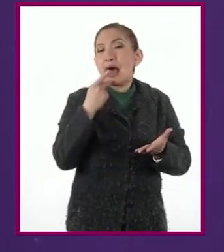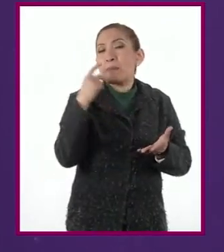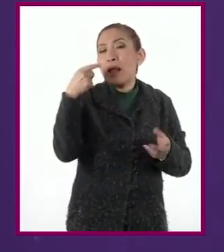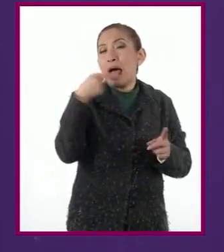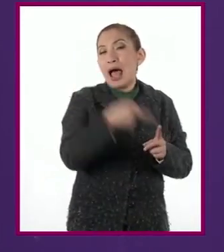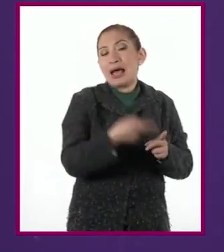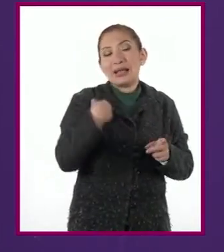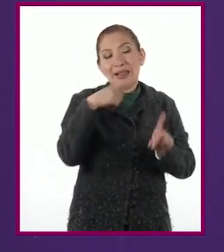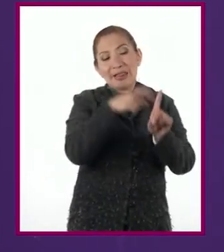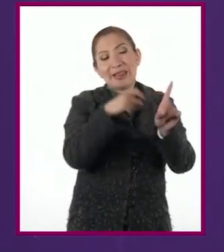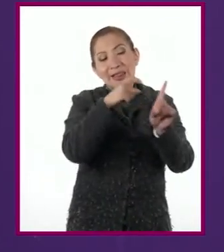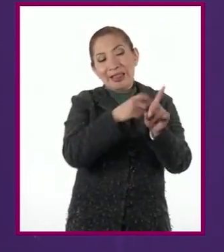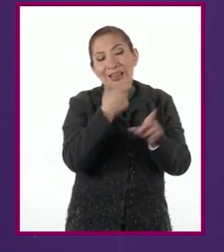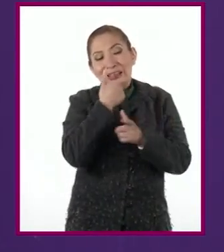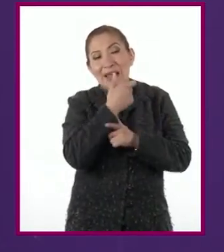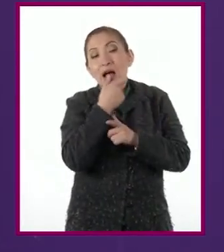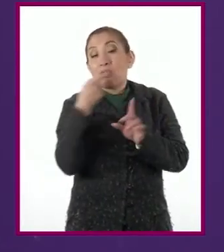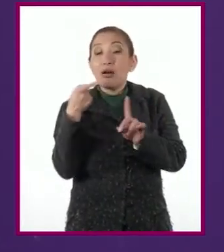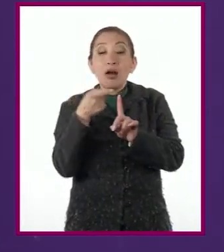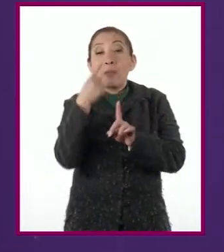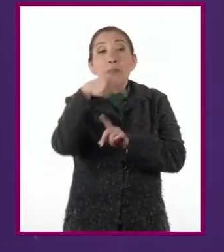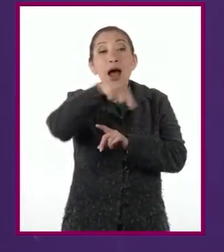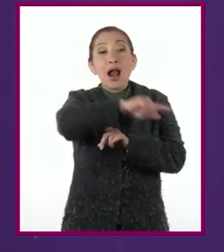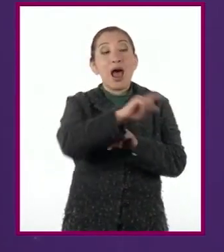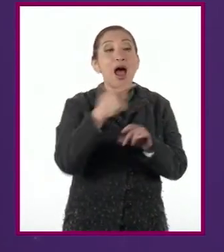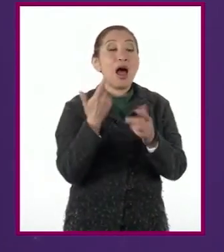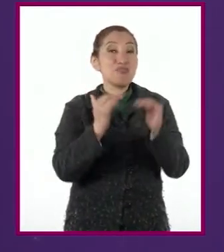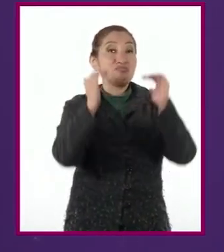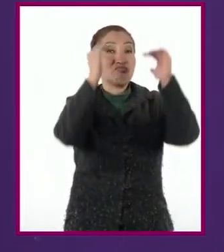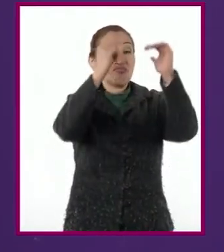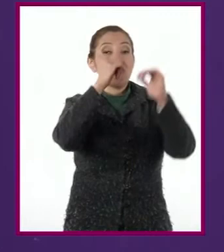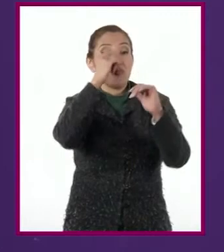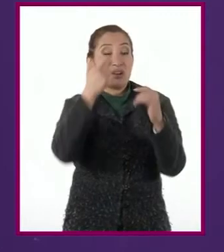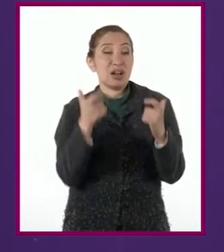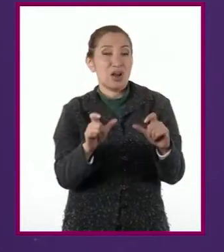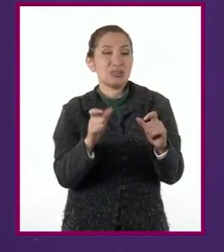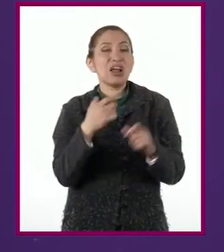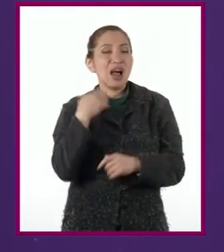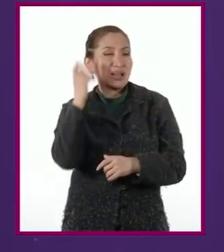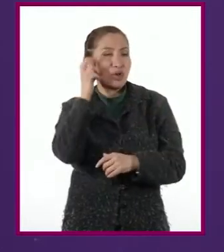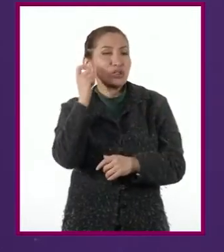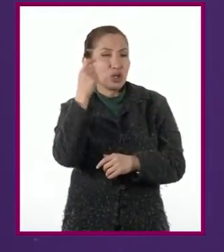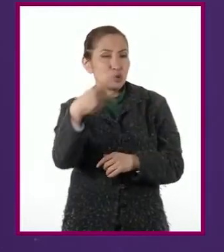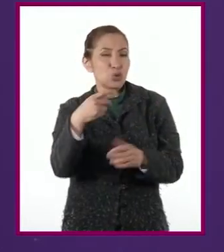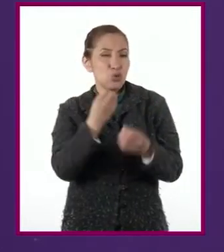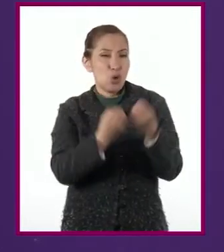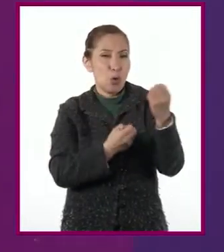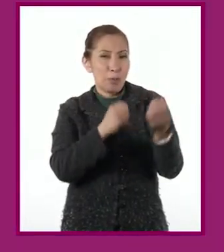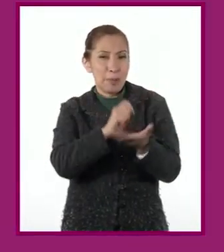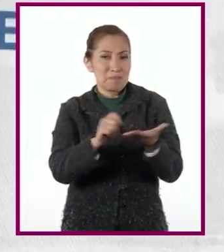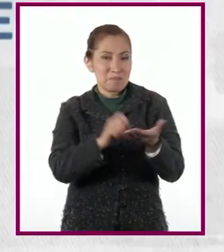la sátira y la burla, dirigida a las clases altas. Vamos a escuchar algo de él.